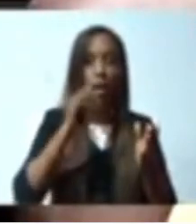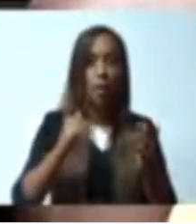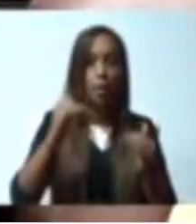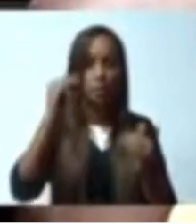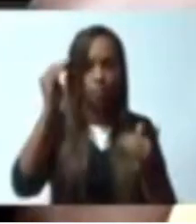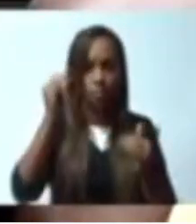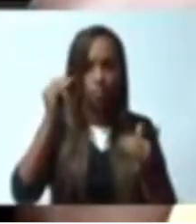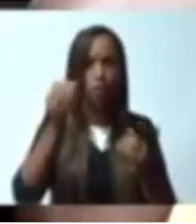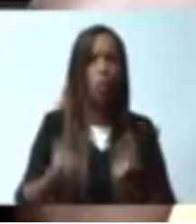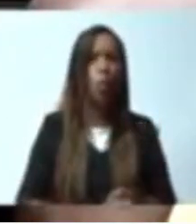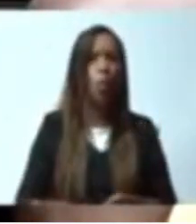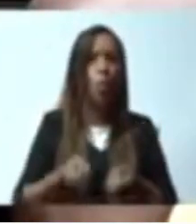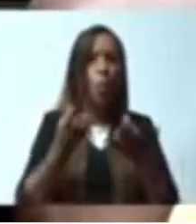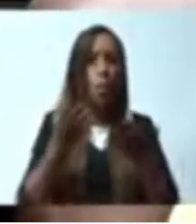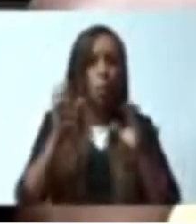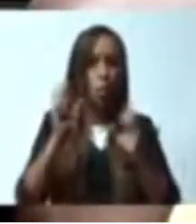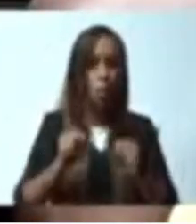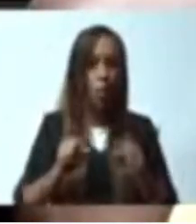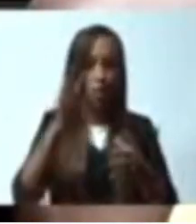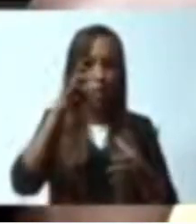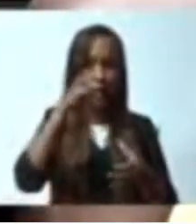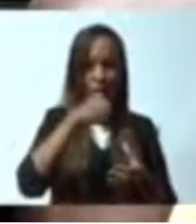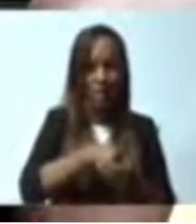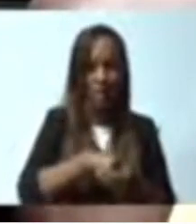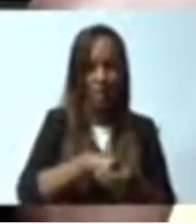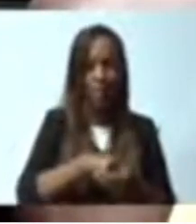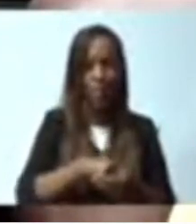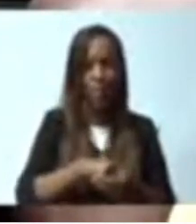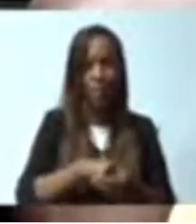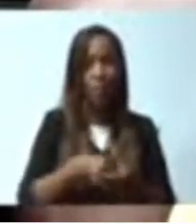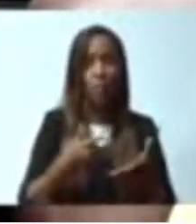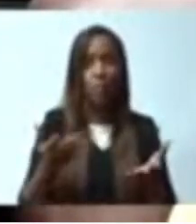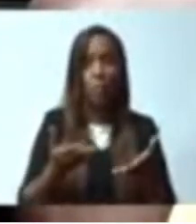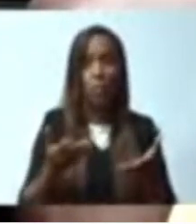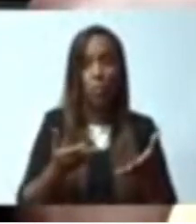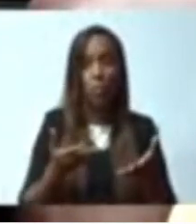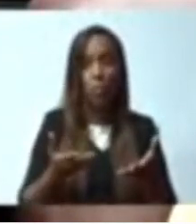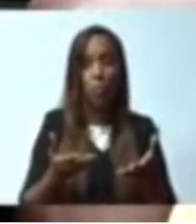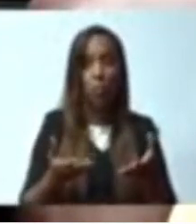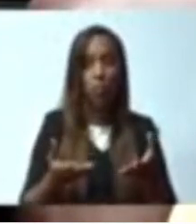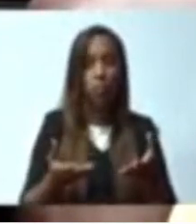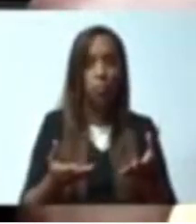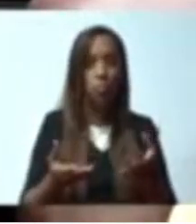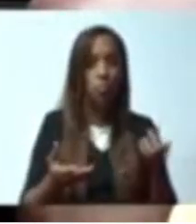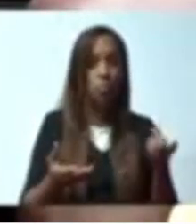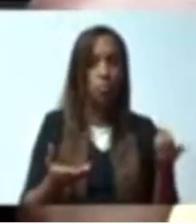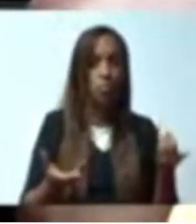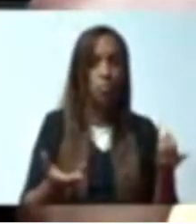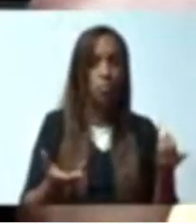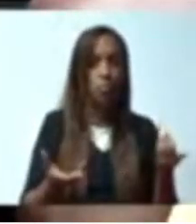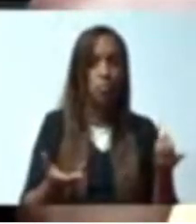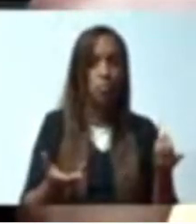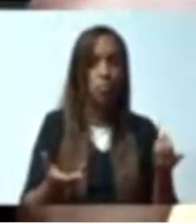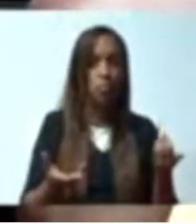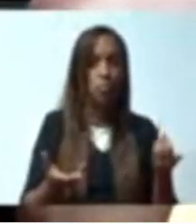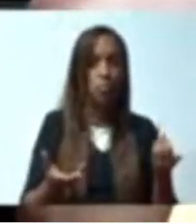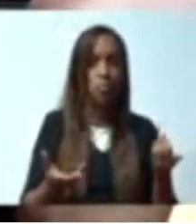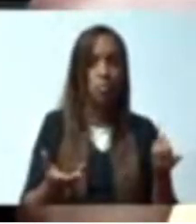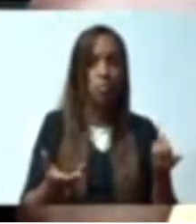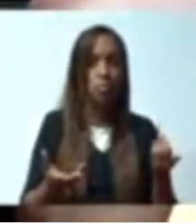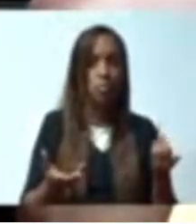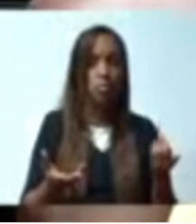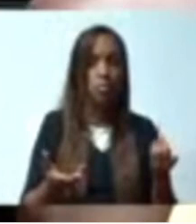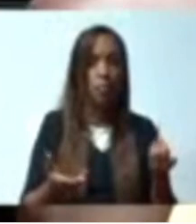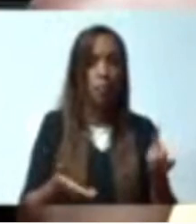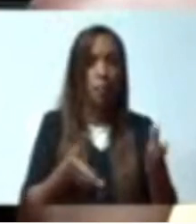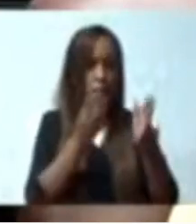21. O mientras esté estudiando una carrera universitaria. No sé, pero hasta los 21. Algo que lo establezca.